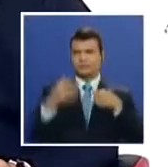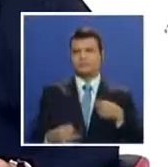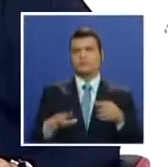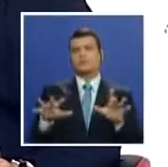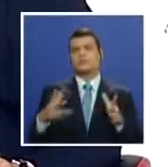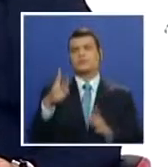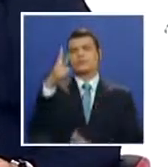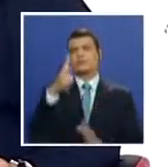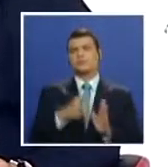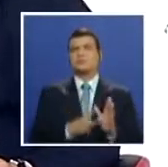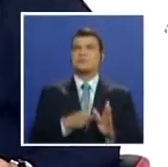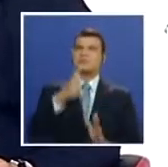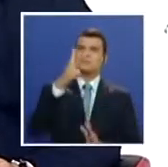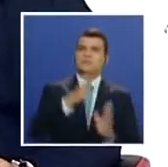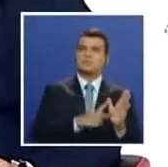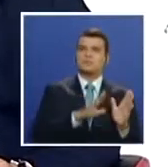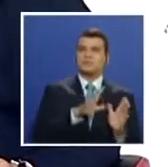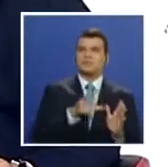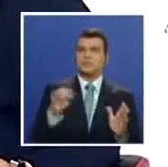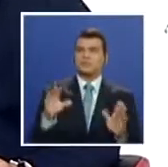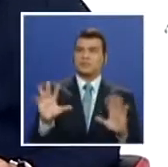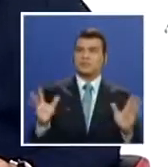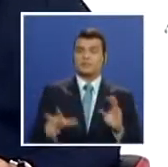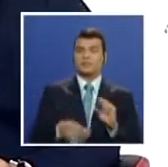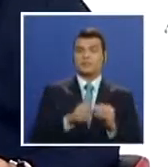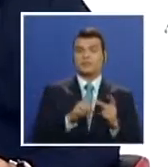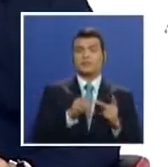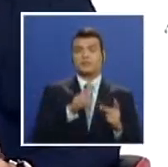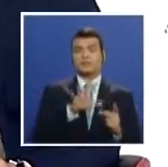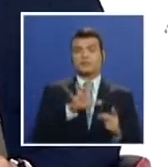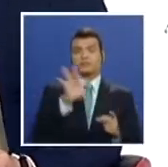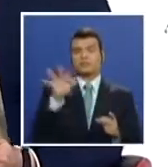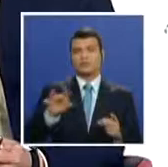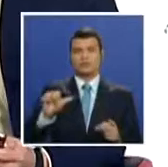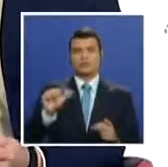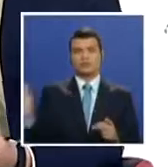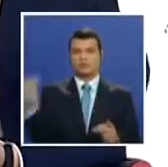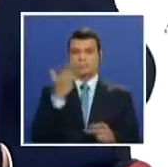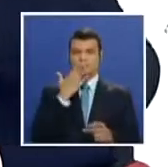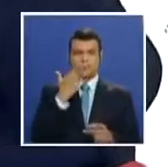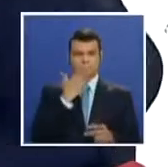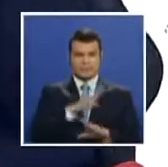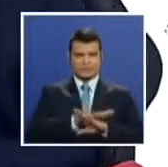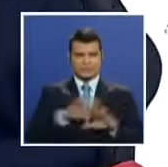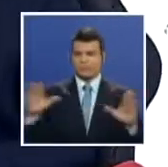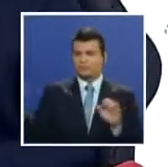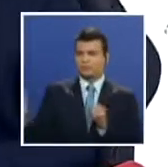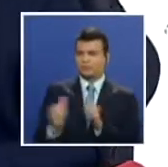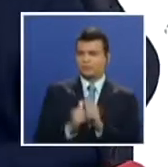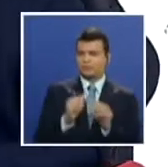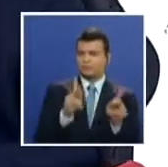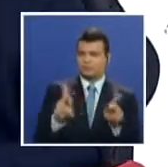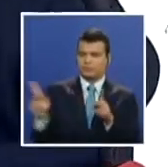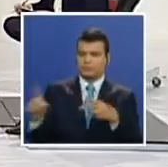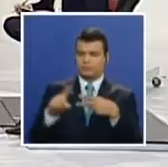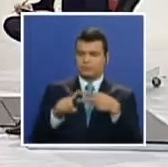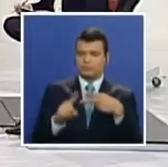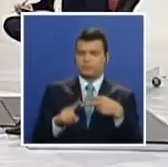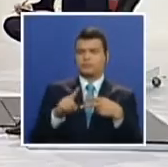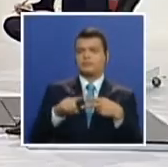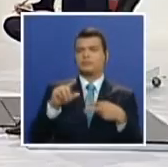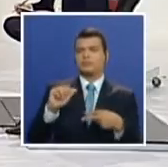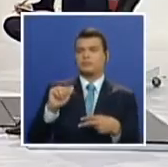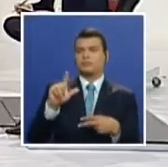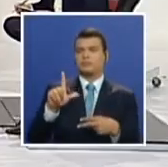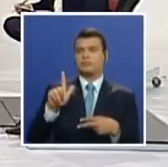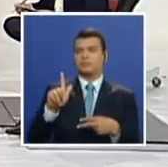dos mil quinientos y el otro 25 pertenecen a los ingenios pues nuestros invitados de hoy son alfredo cruz y líder gremial tan